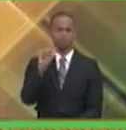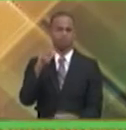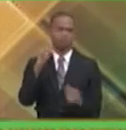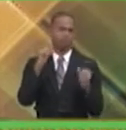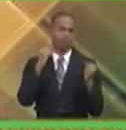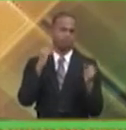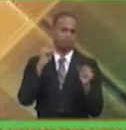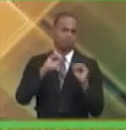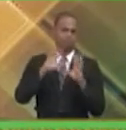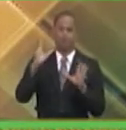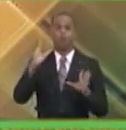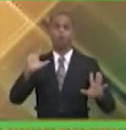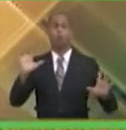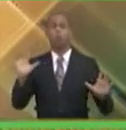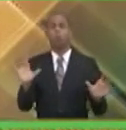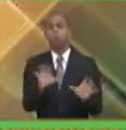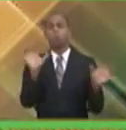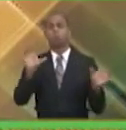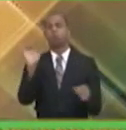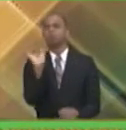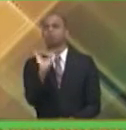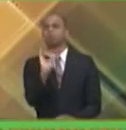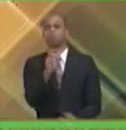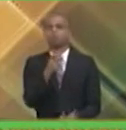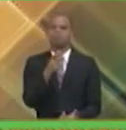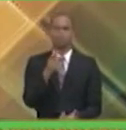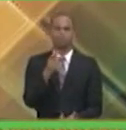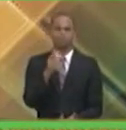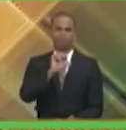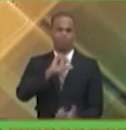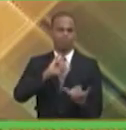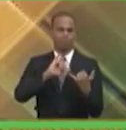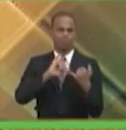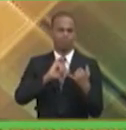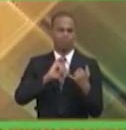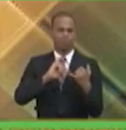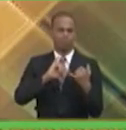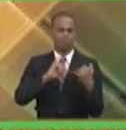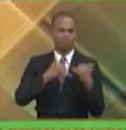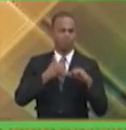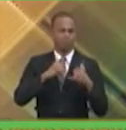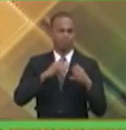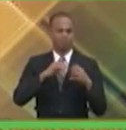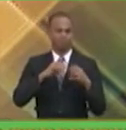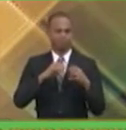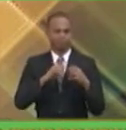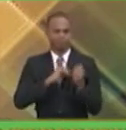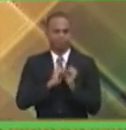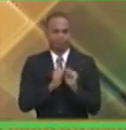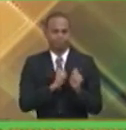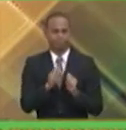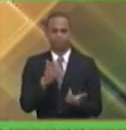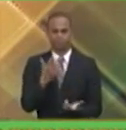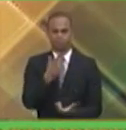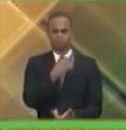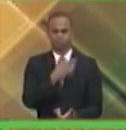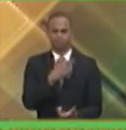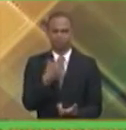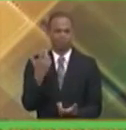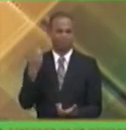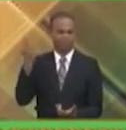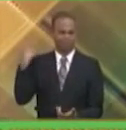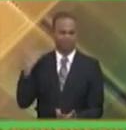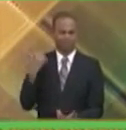y la rimbombancia que tienen o tuvieron las Olimpiadas que fueron antes de